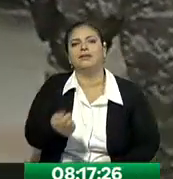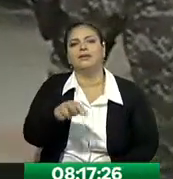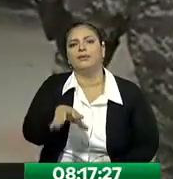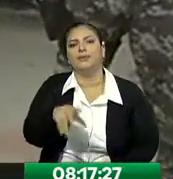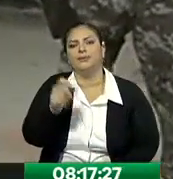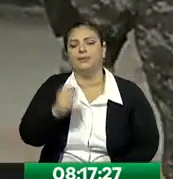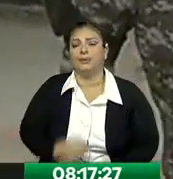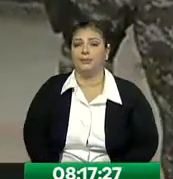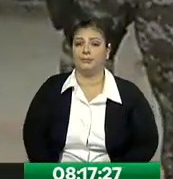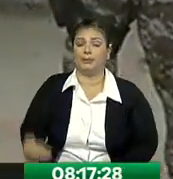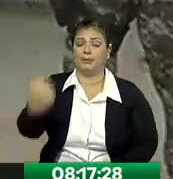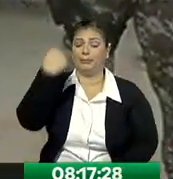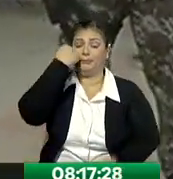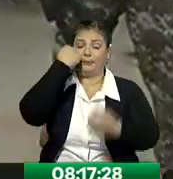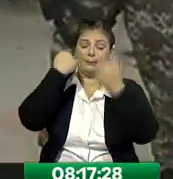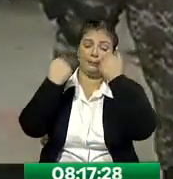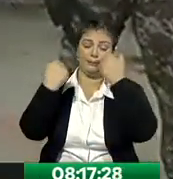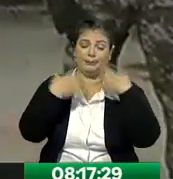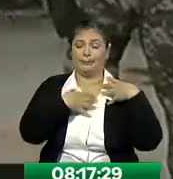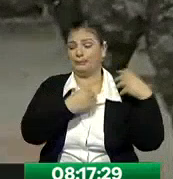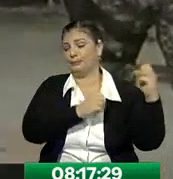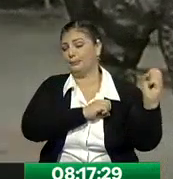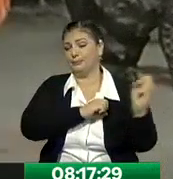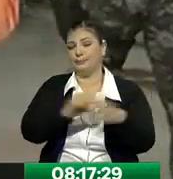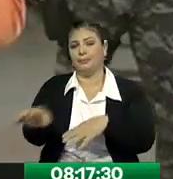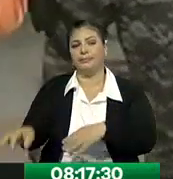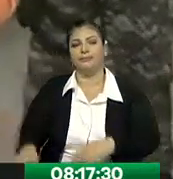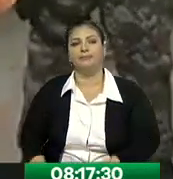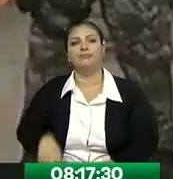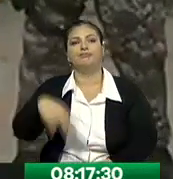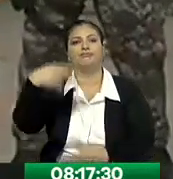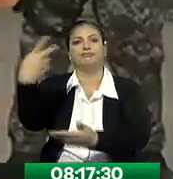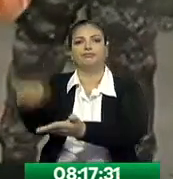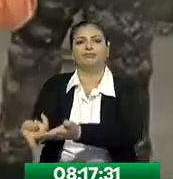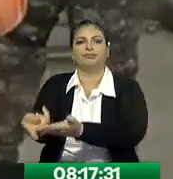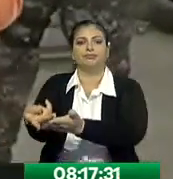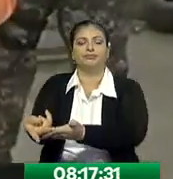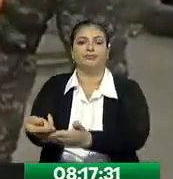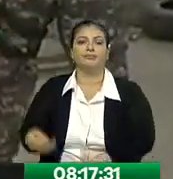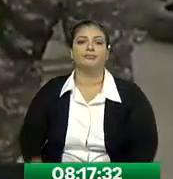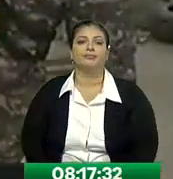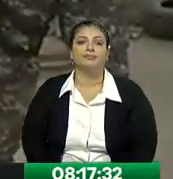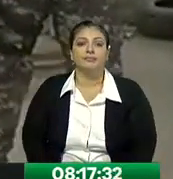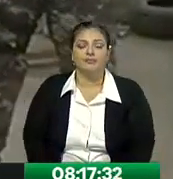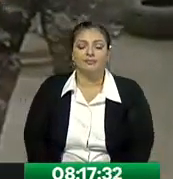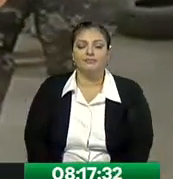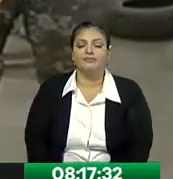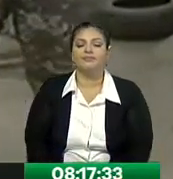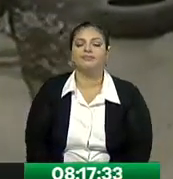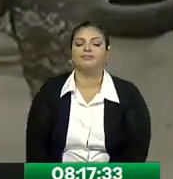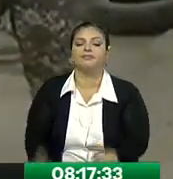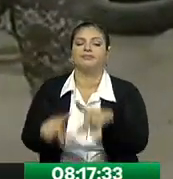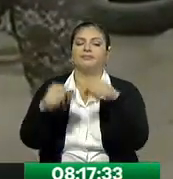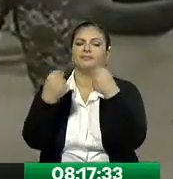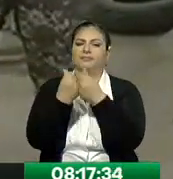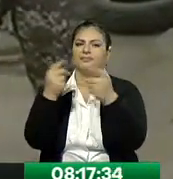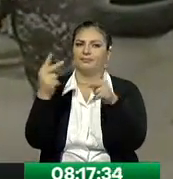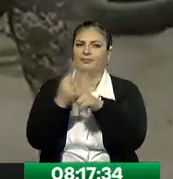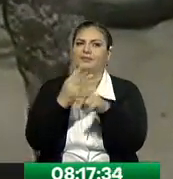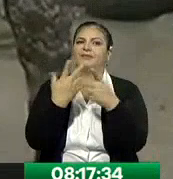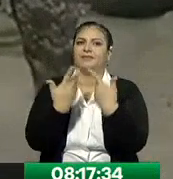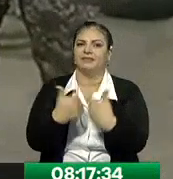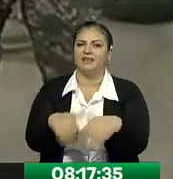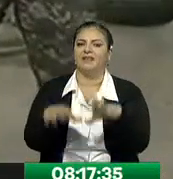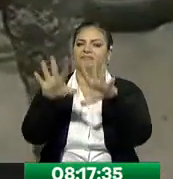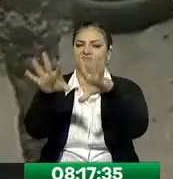puerto principal. Afortunadamente, una supuesta organización delictiva menos para que los ciudadanos puedan circular